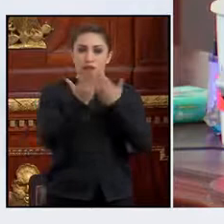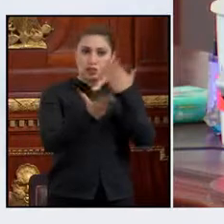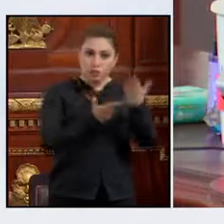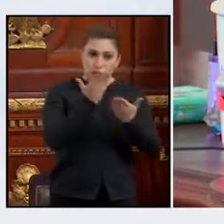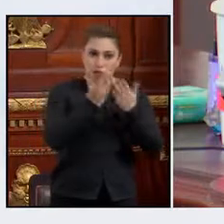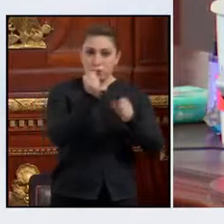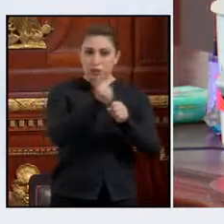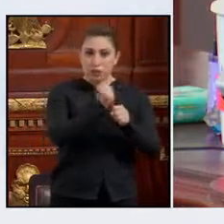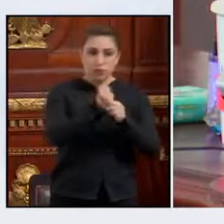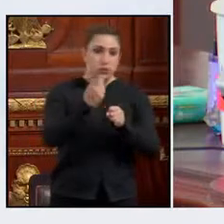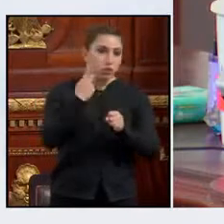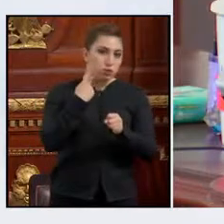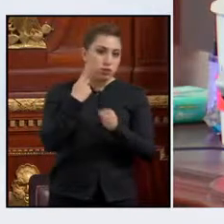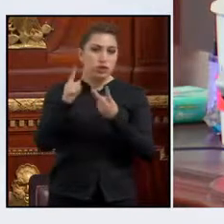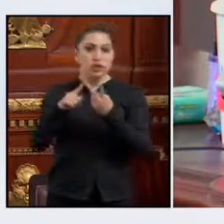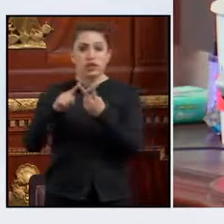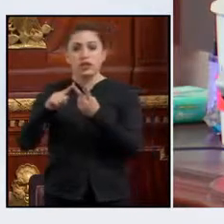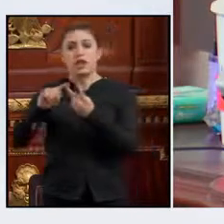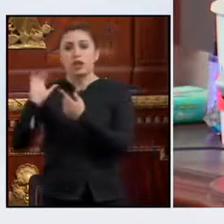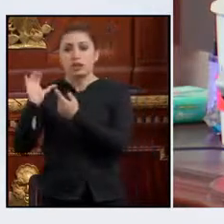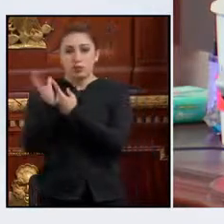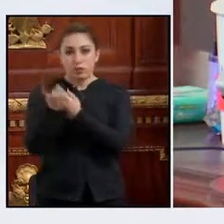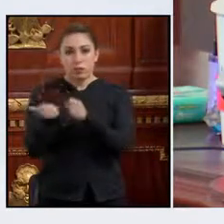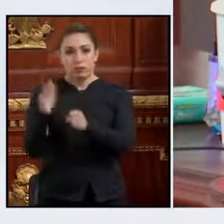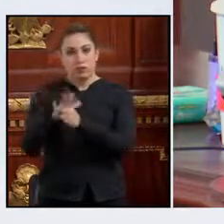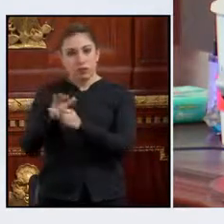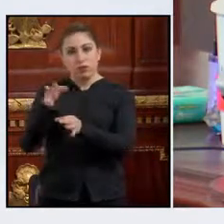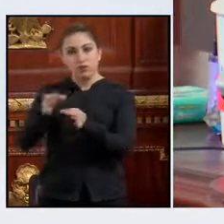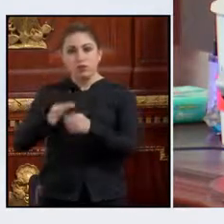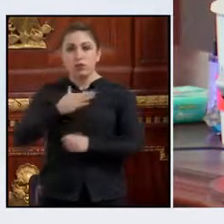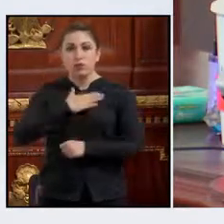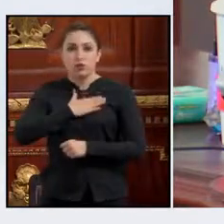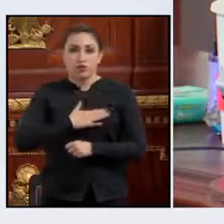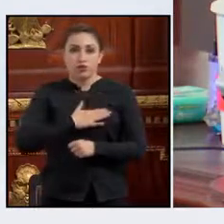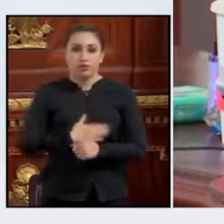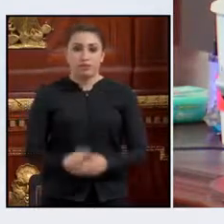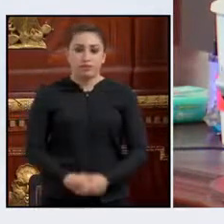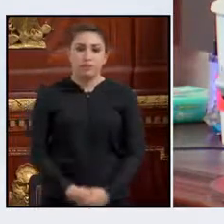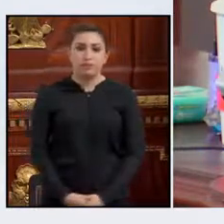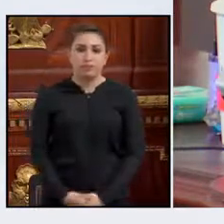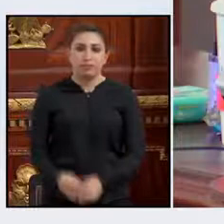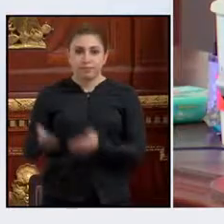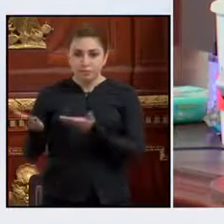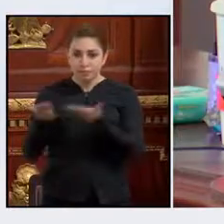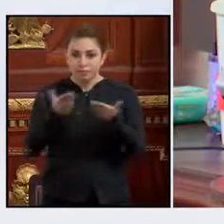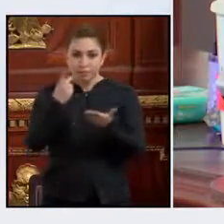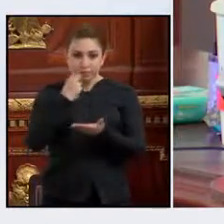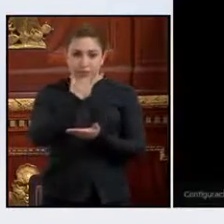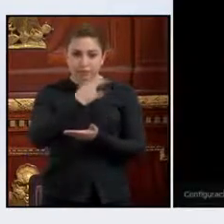y Prácticas Parlamentarias y de Administración y Procuración de Justicia. Adelante, diputado.